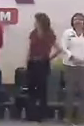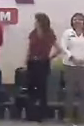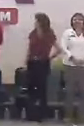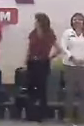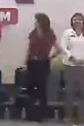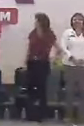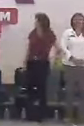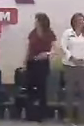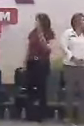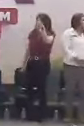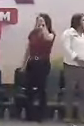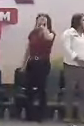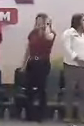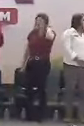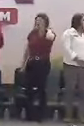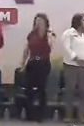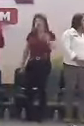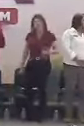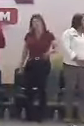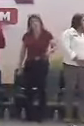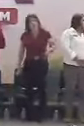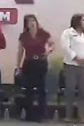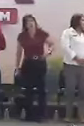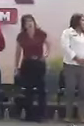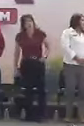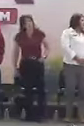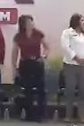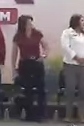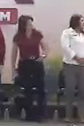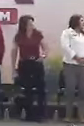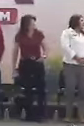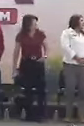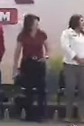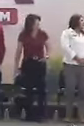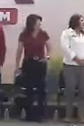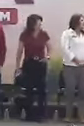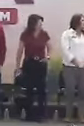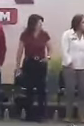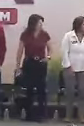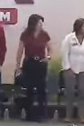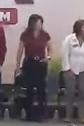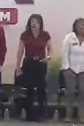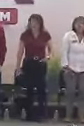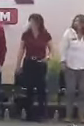candidato al Senado de la República por el Estado de México.